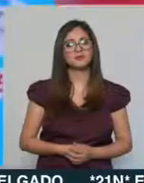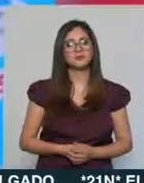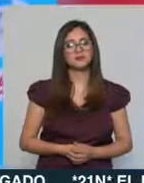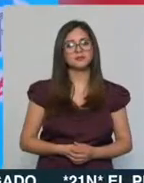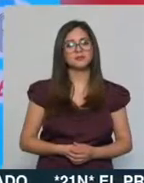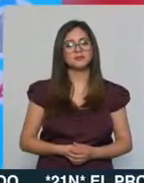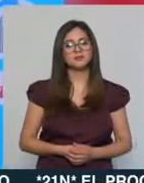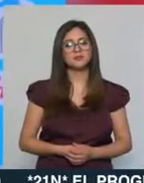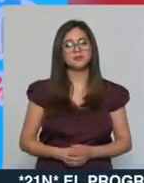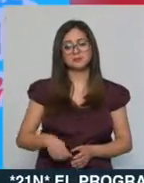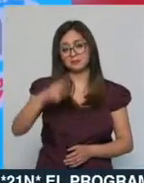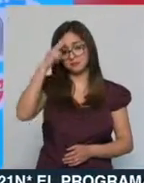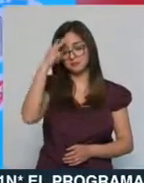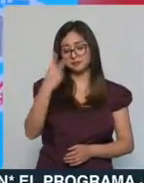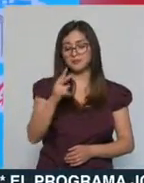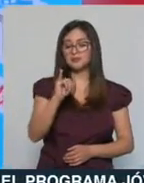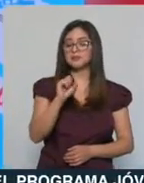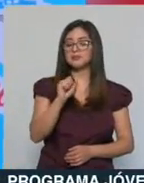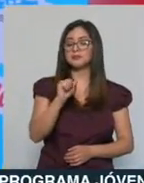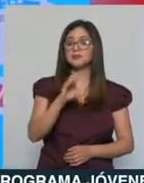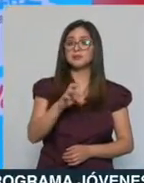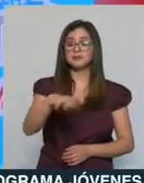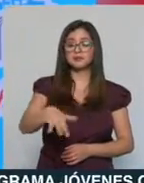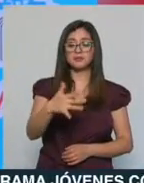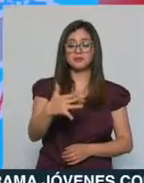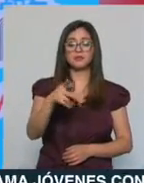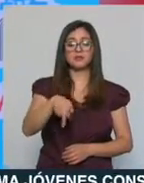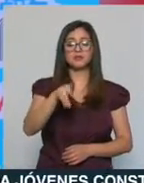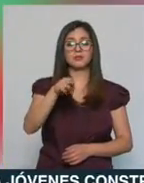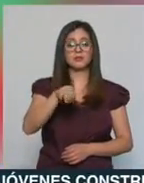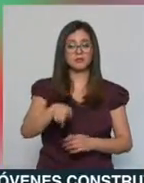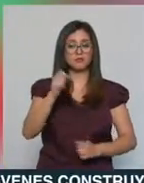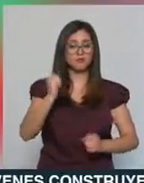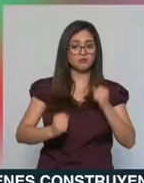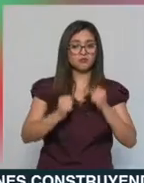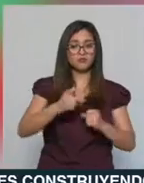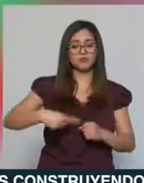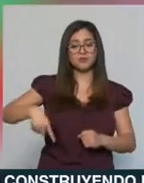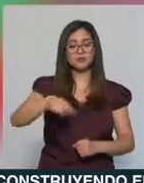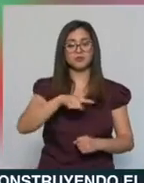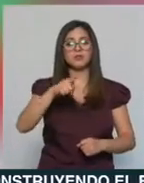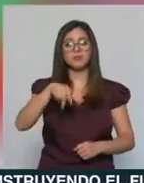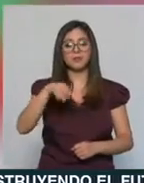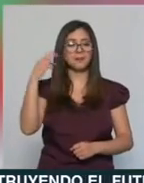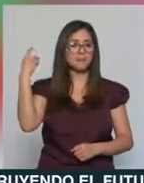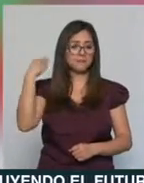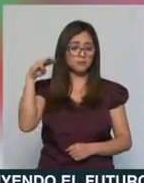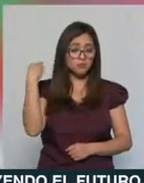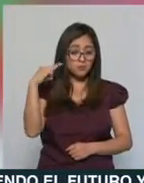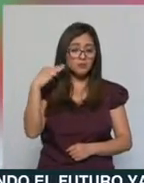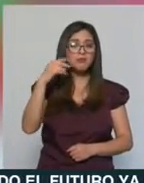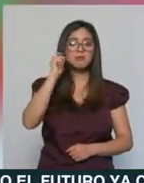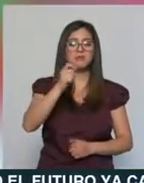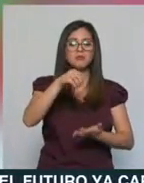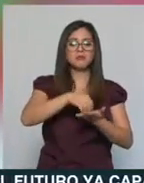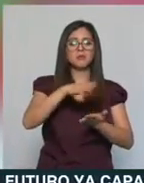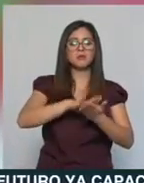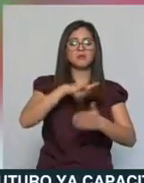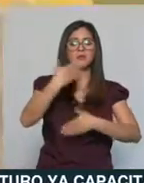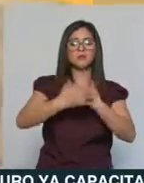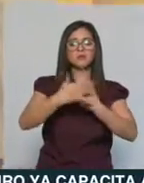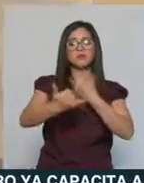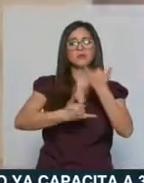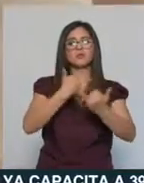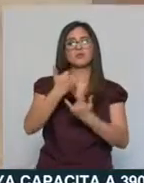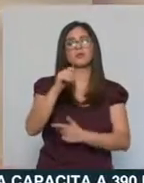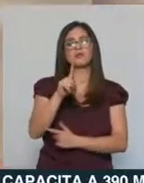El mexicano Isaac Palma ganó la prueba de 50 kilómetros, última de la Copa Panamericana de Marcha en Michoacán, donde dio con la marca para los Juegos Panamericanos